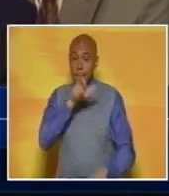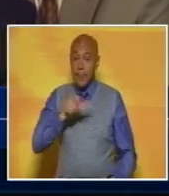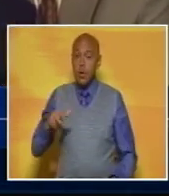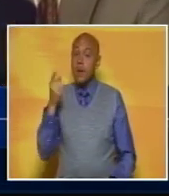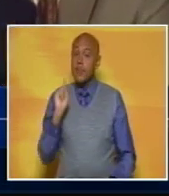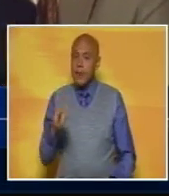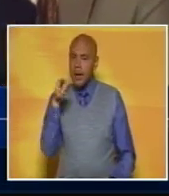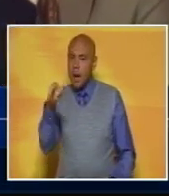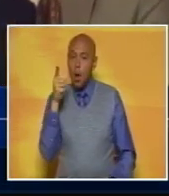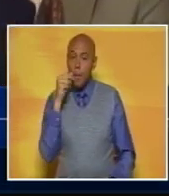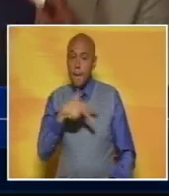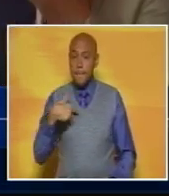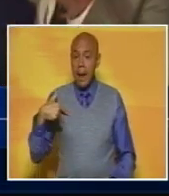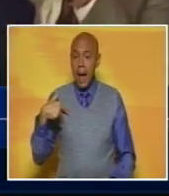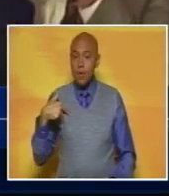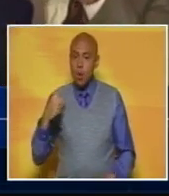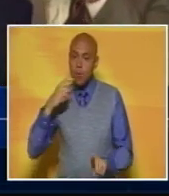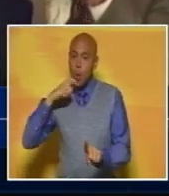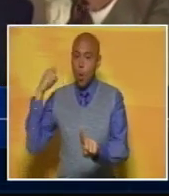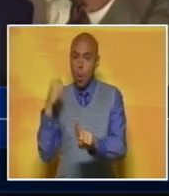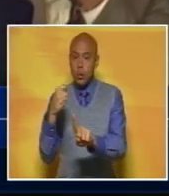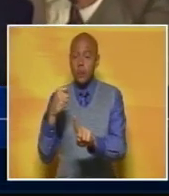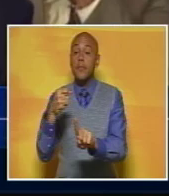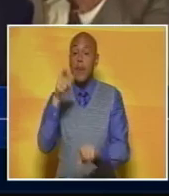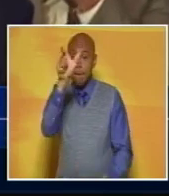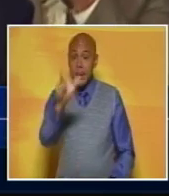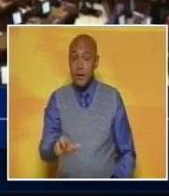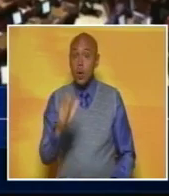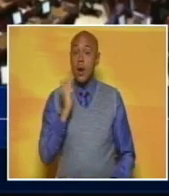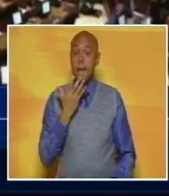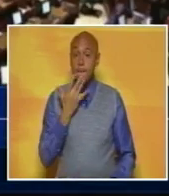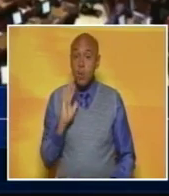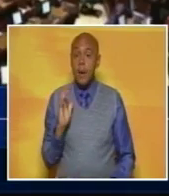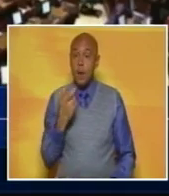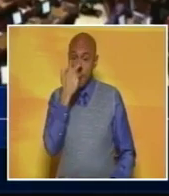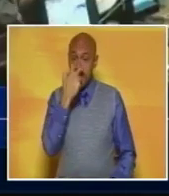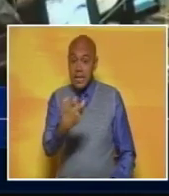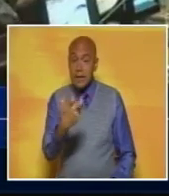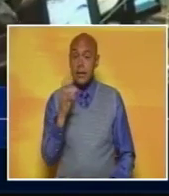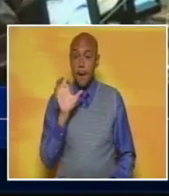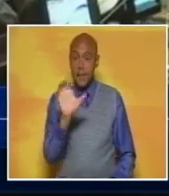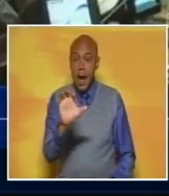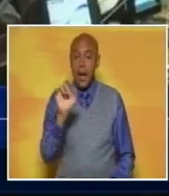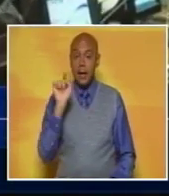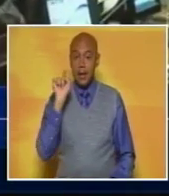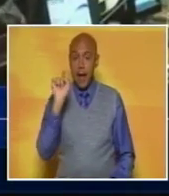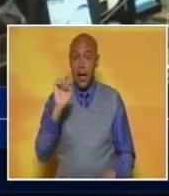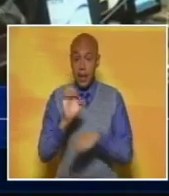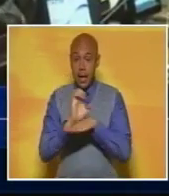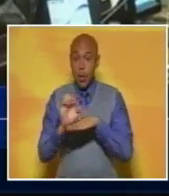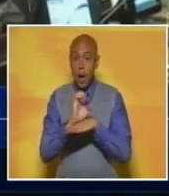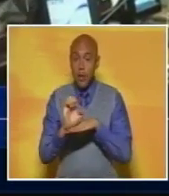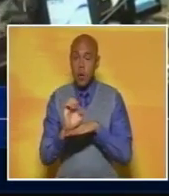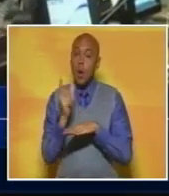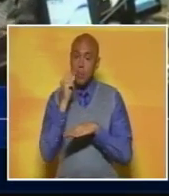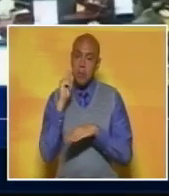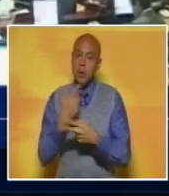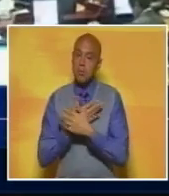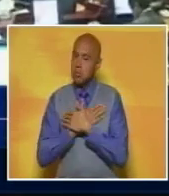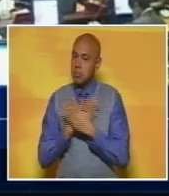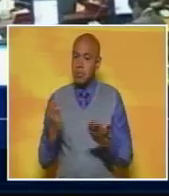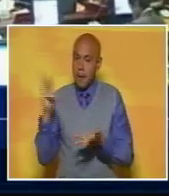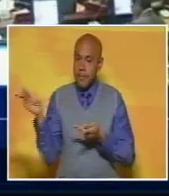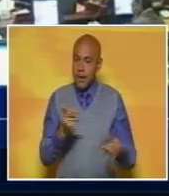combatir la delincuencia y destacó que aquellas personas que van de visita o disfruten a la nación siempre serán bienvenidas.